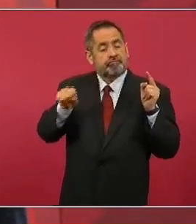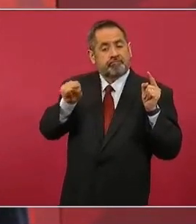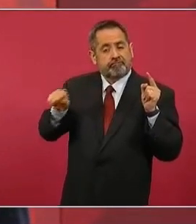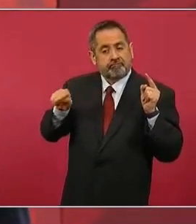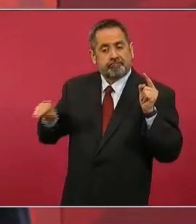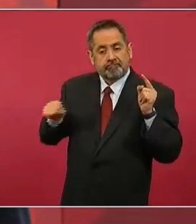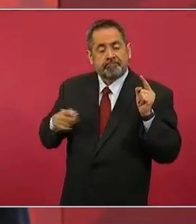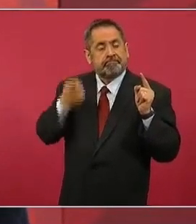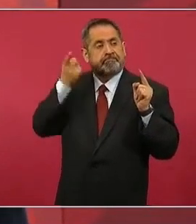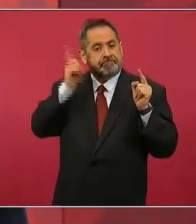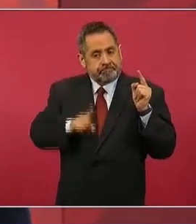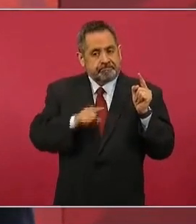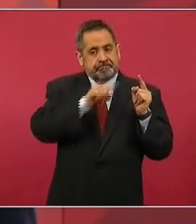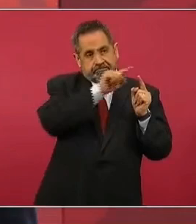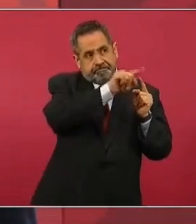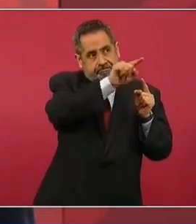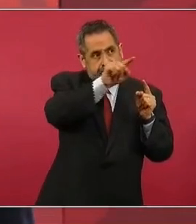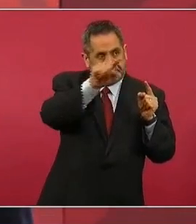dio la línea